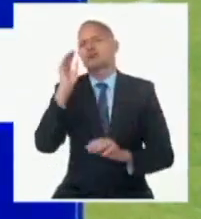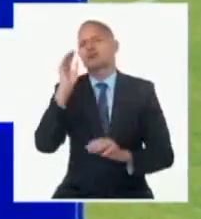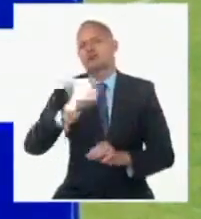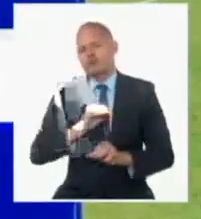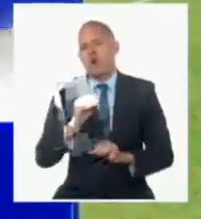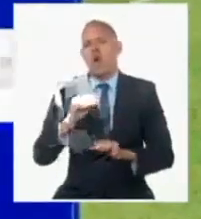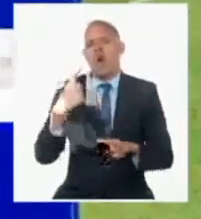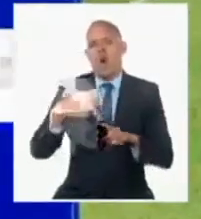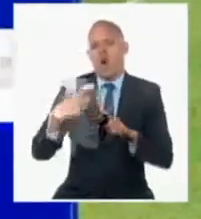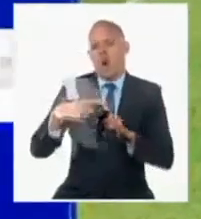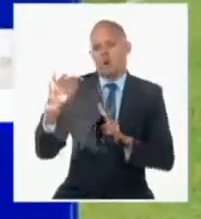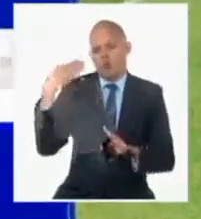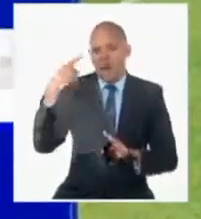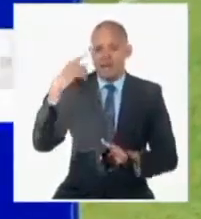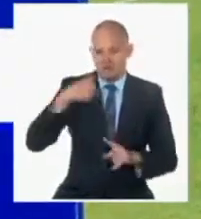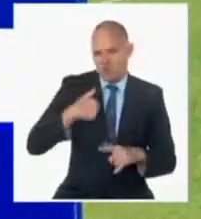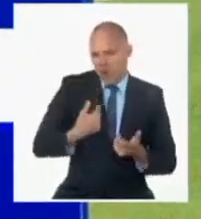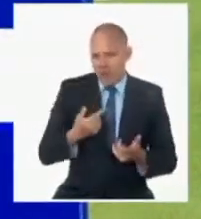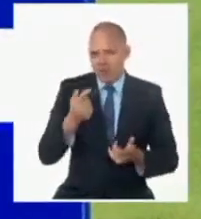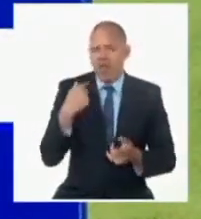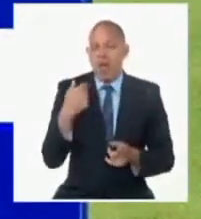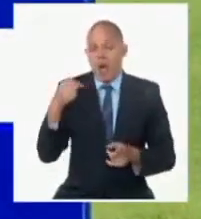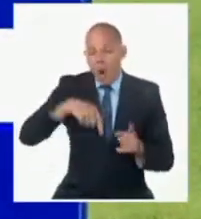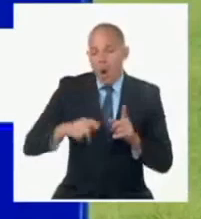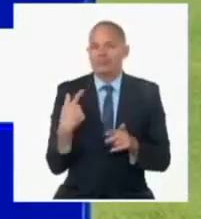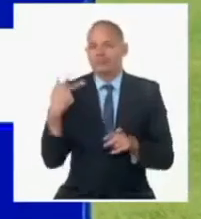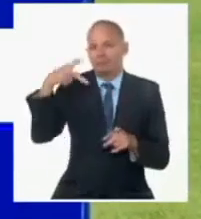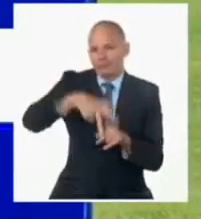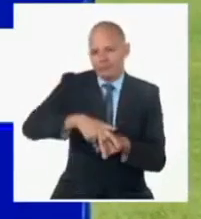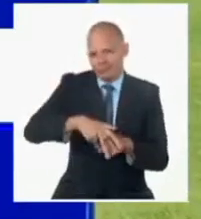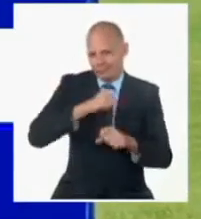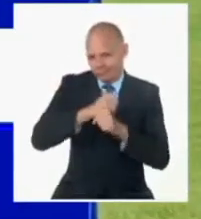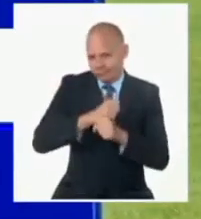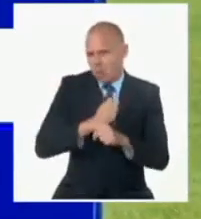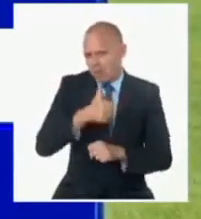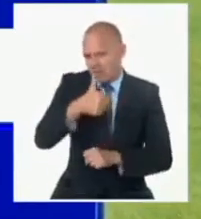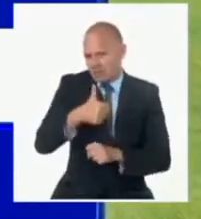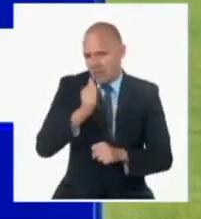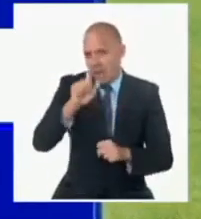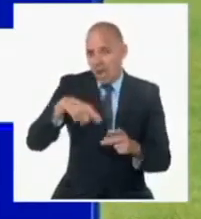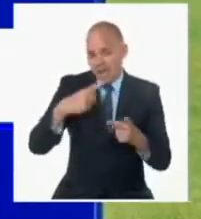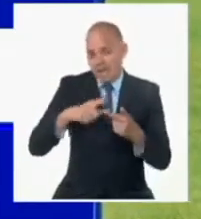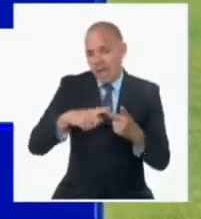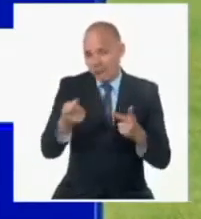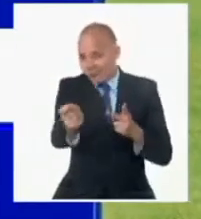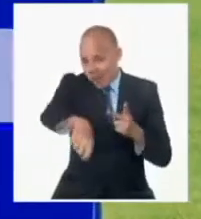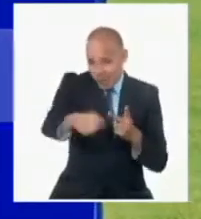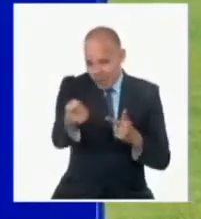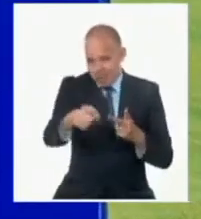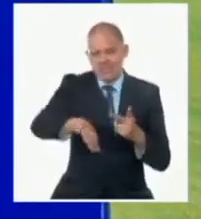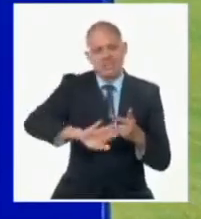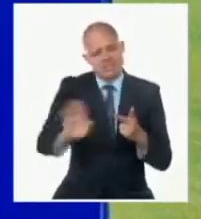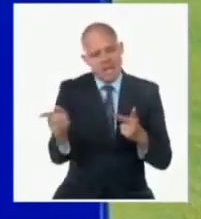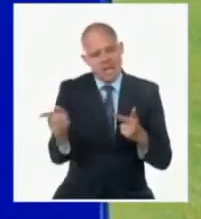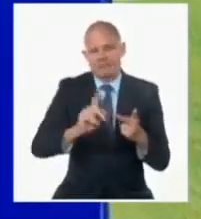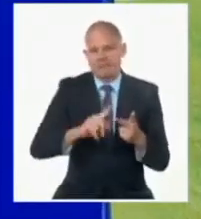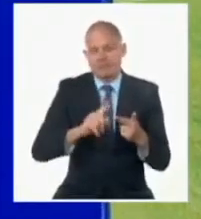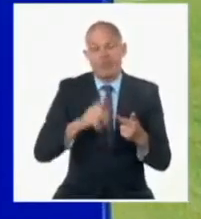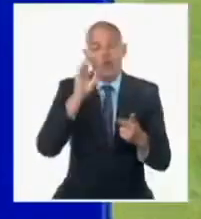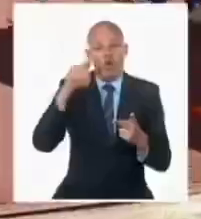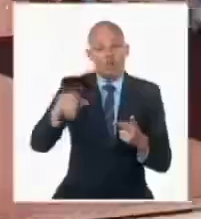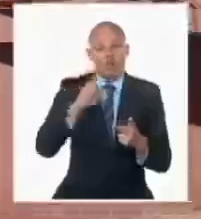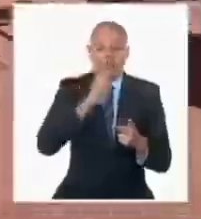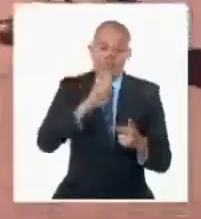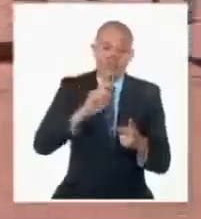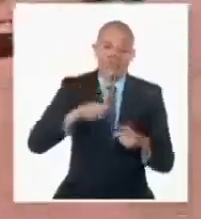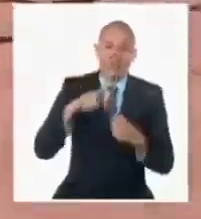tener un buen resultado, la equitación salió bien, que era otra de las pruebas fundamentales. Bueno, yo sabía que el nivel era alto, los mexicanos tienen muy buen nivel no